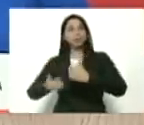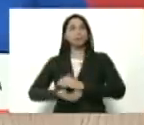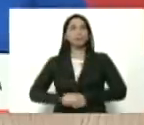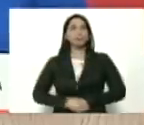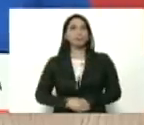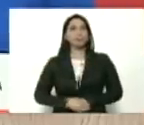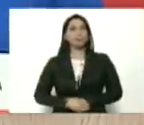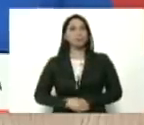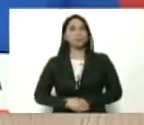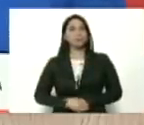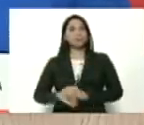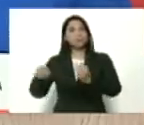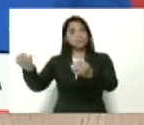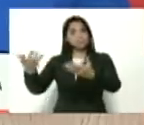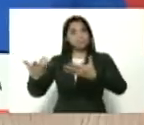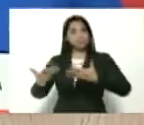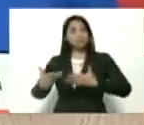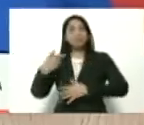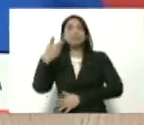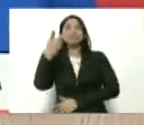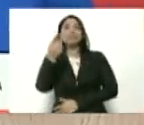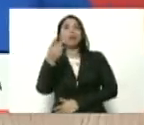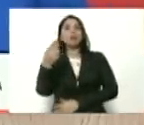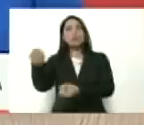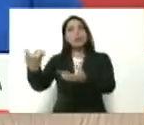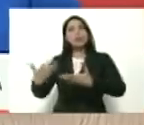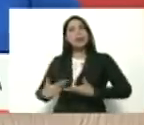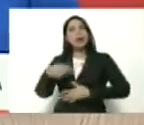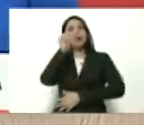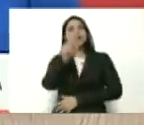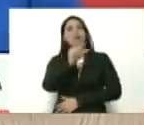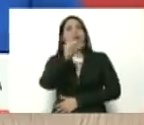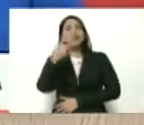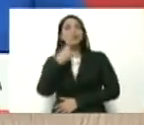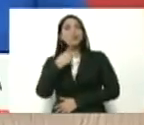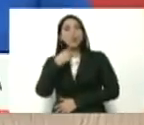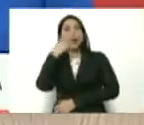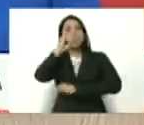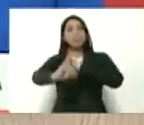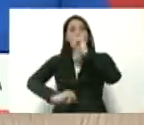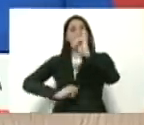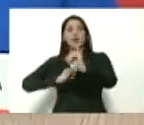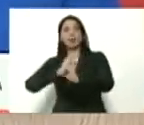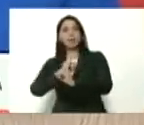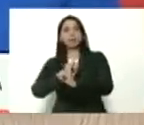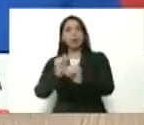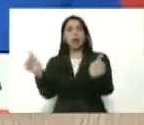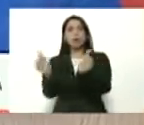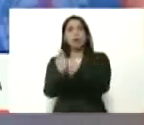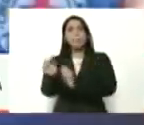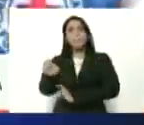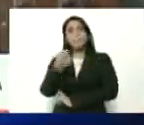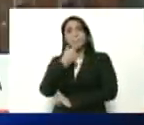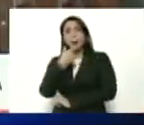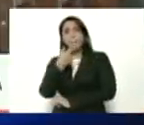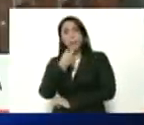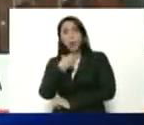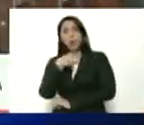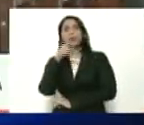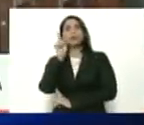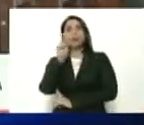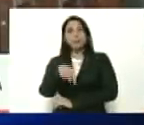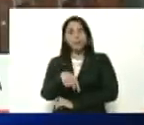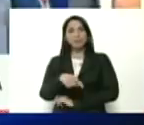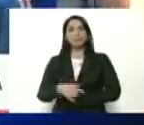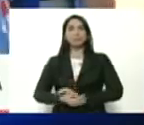recibió la segunda entrega de la Cruz Roja Internacional con insumos e implementos también,